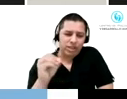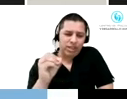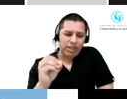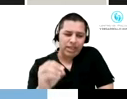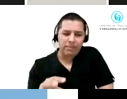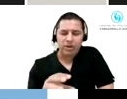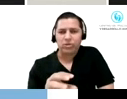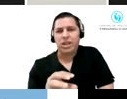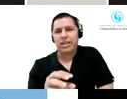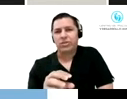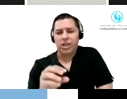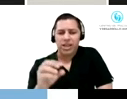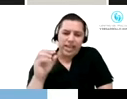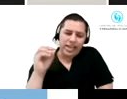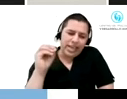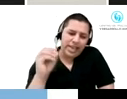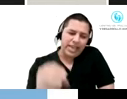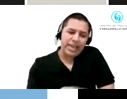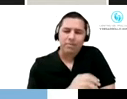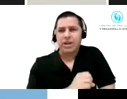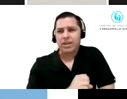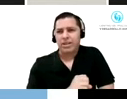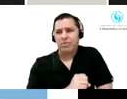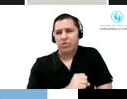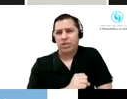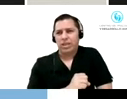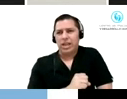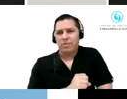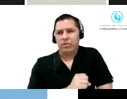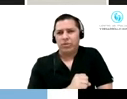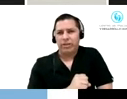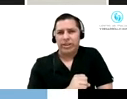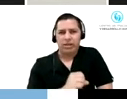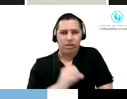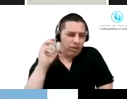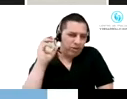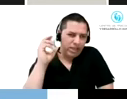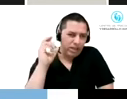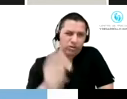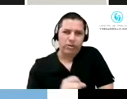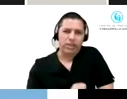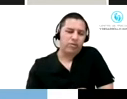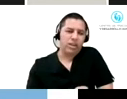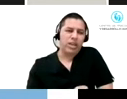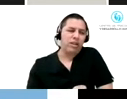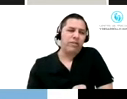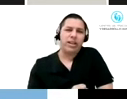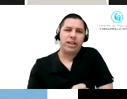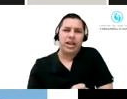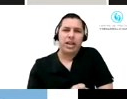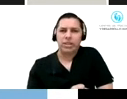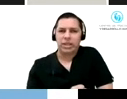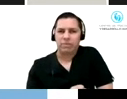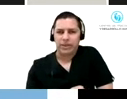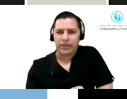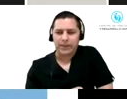pensamos es la persona agresora y quién pensamos es la persona víctima? Pero sí, en automático, ¿qué es lo que viene